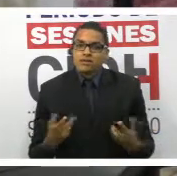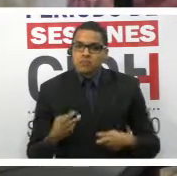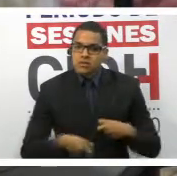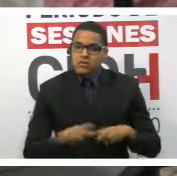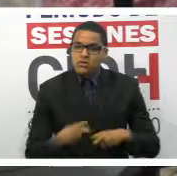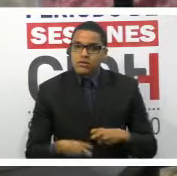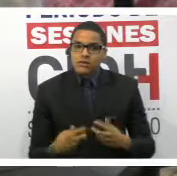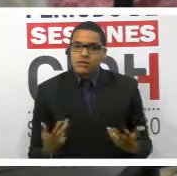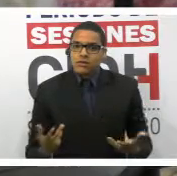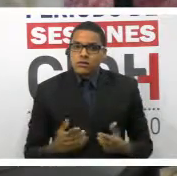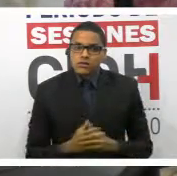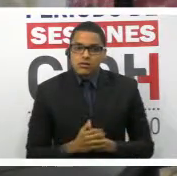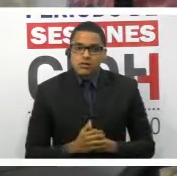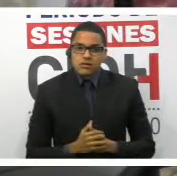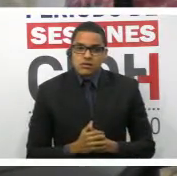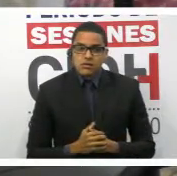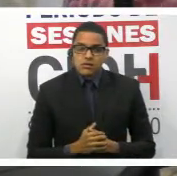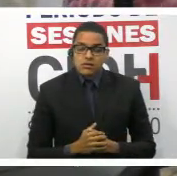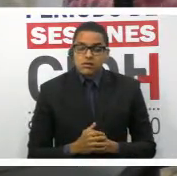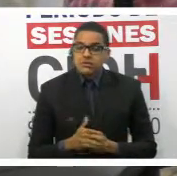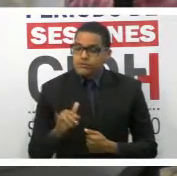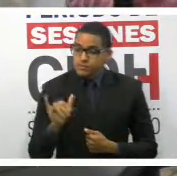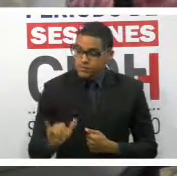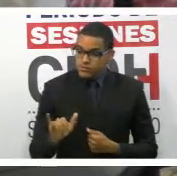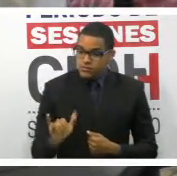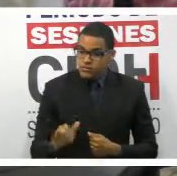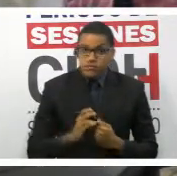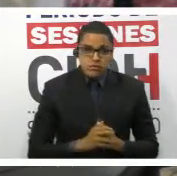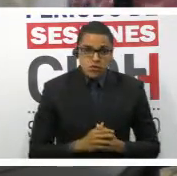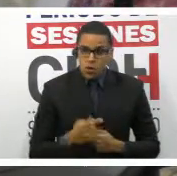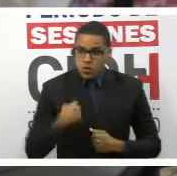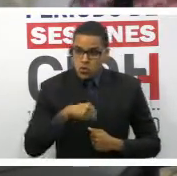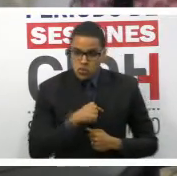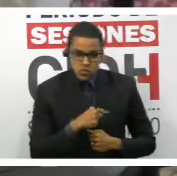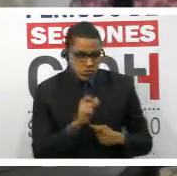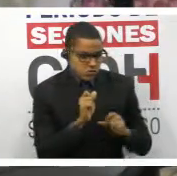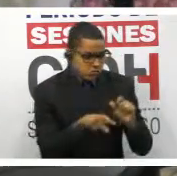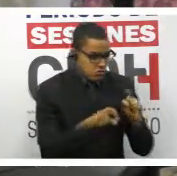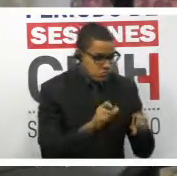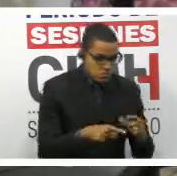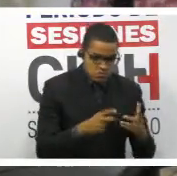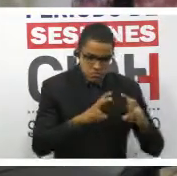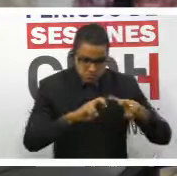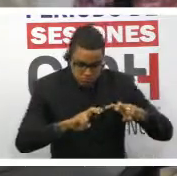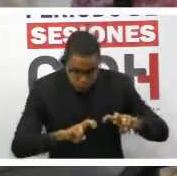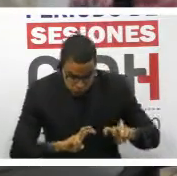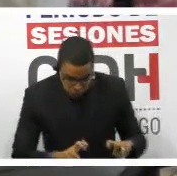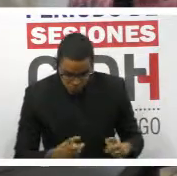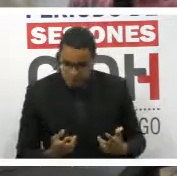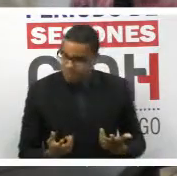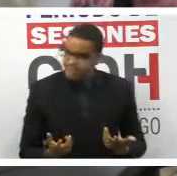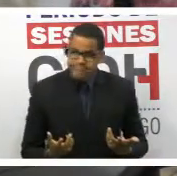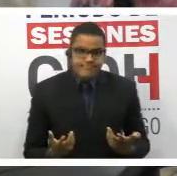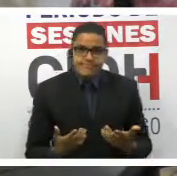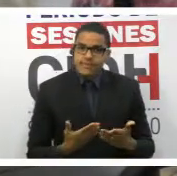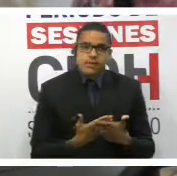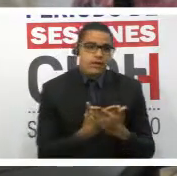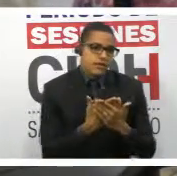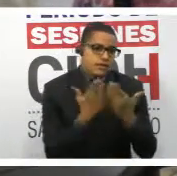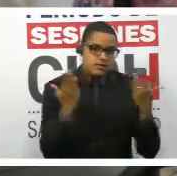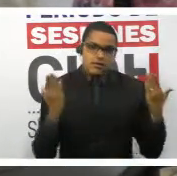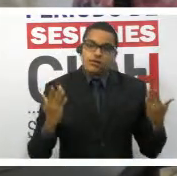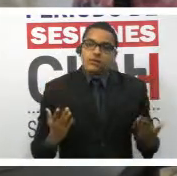deficiencia es justamente la falta de estadísticas y sobre todo estadística en estos